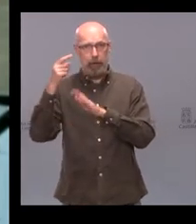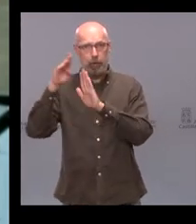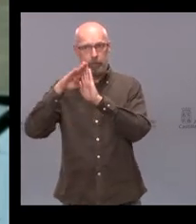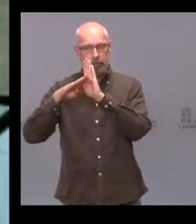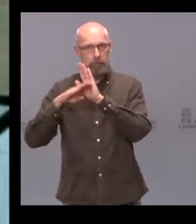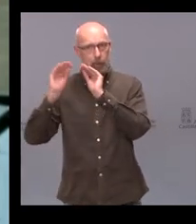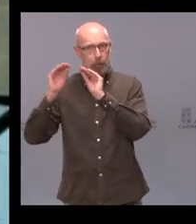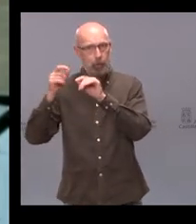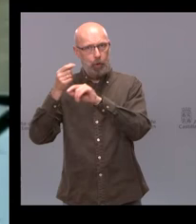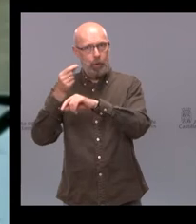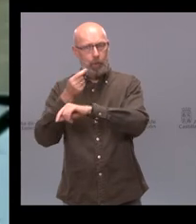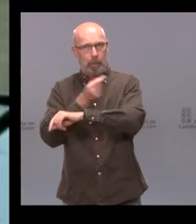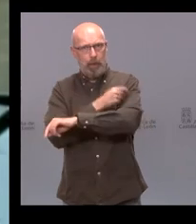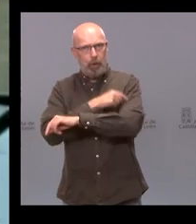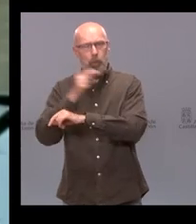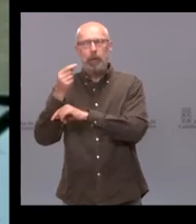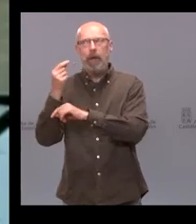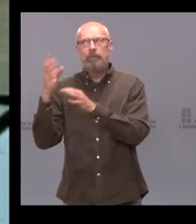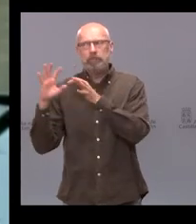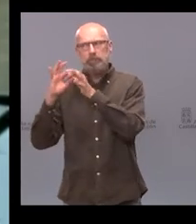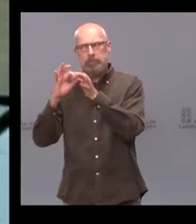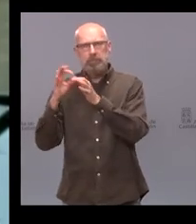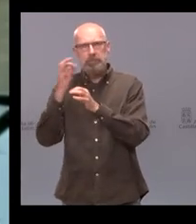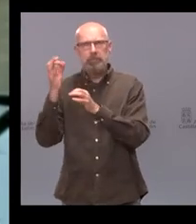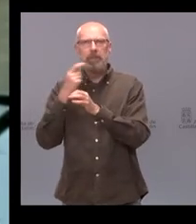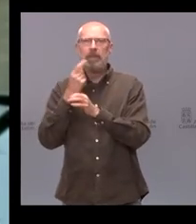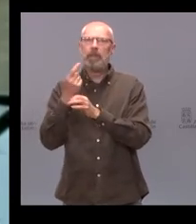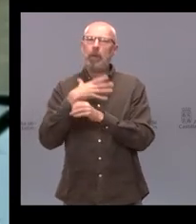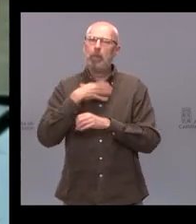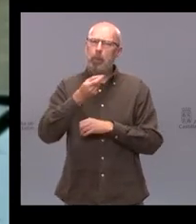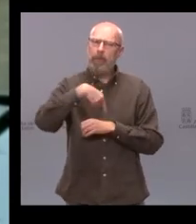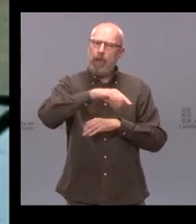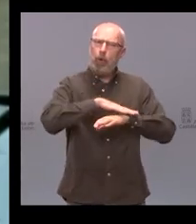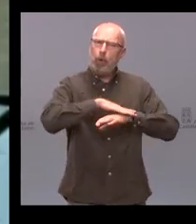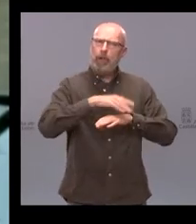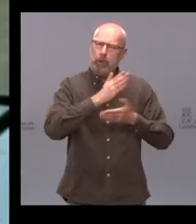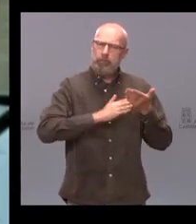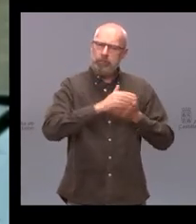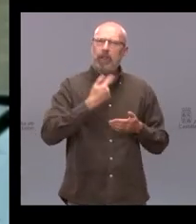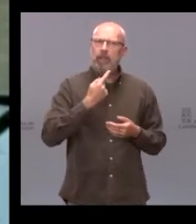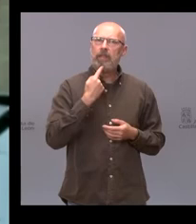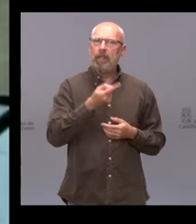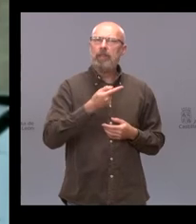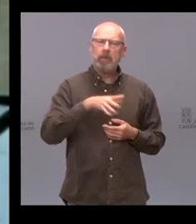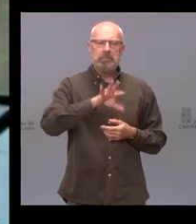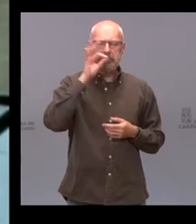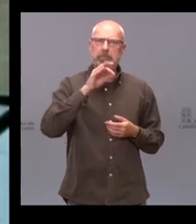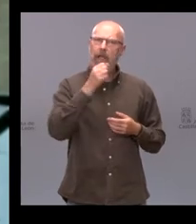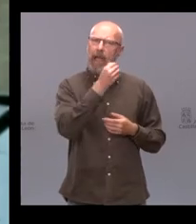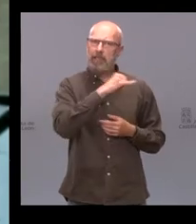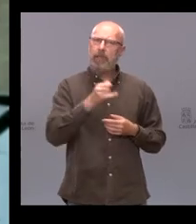vacuna, no pueden tomar una decisión de decir pues yo pongo la segunda dosis con AstraZeneca? Y una última, una